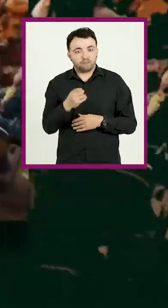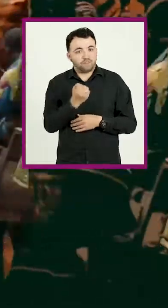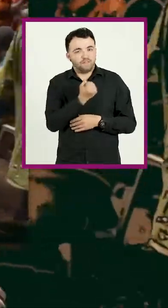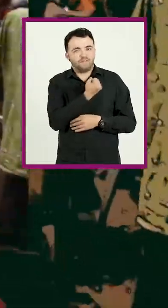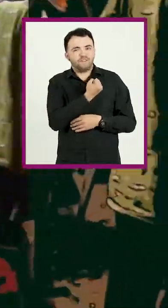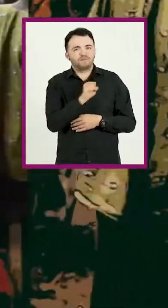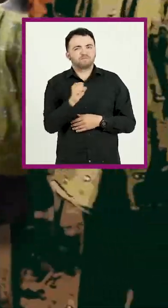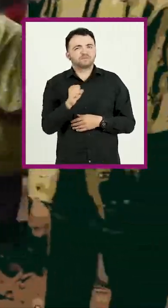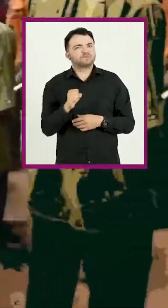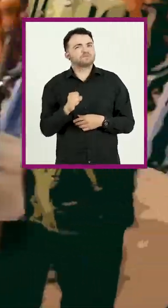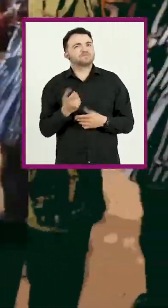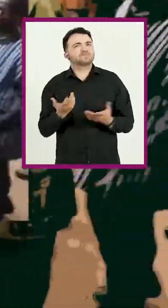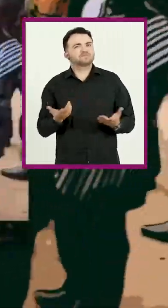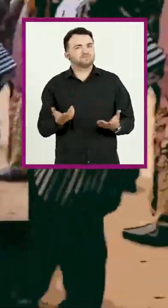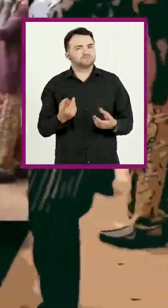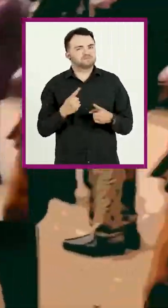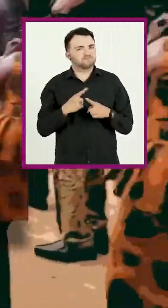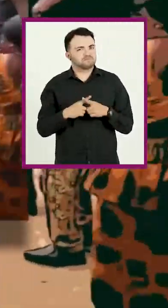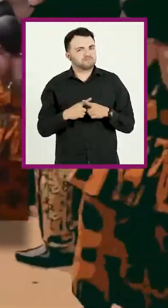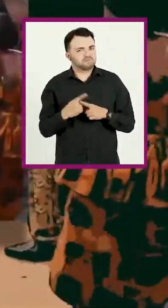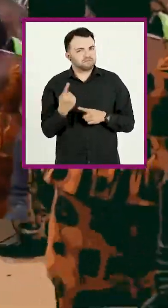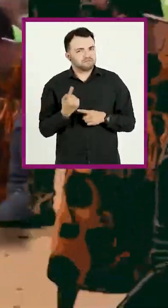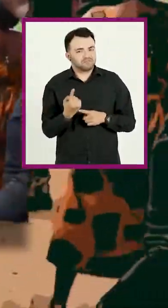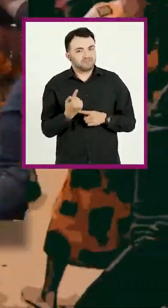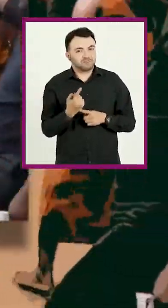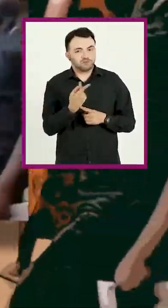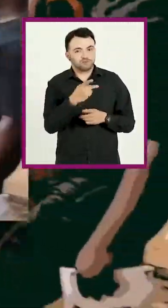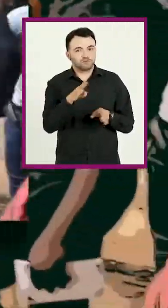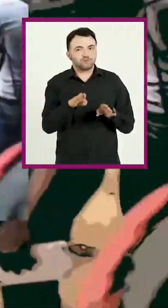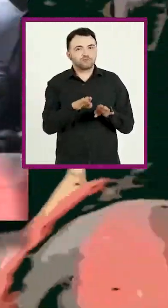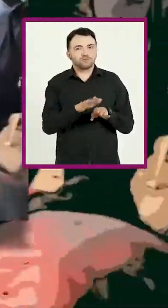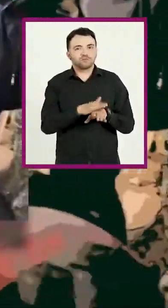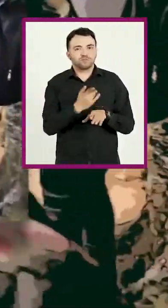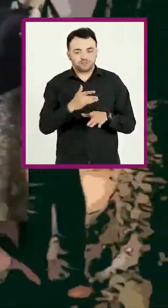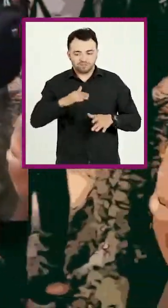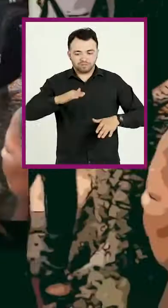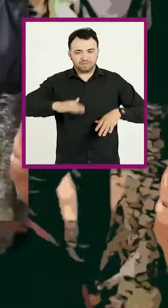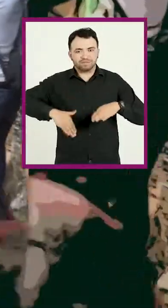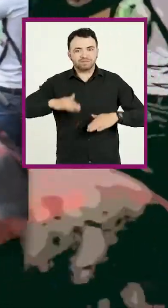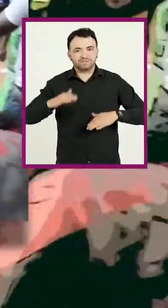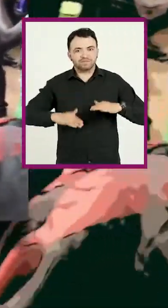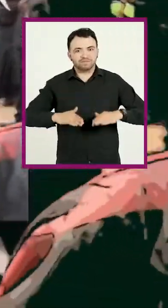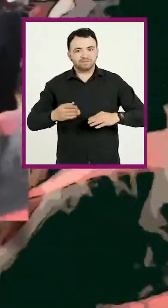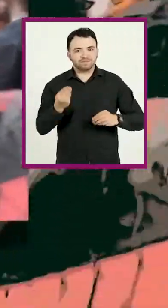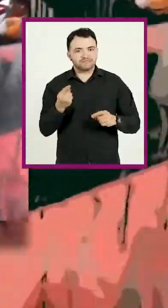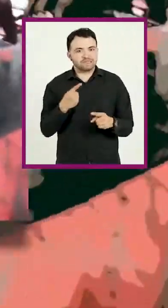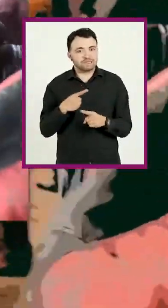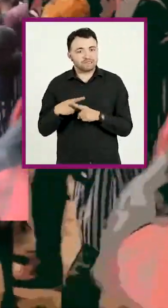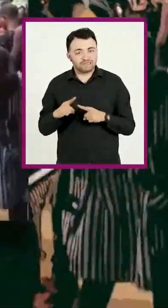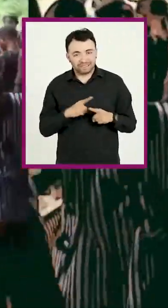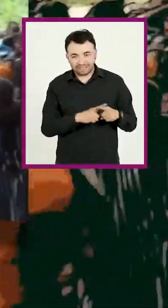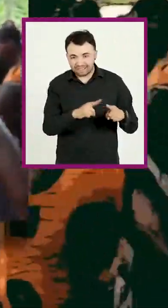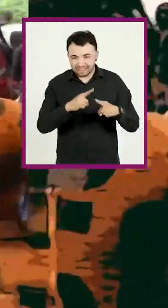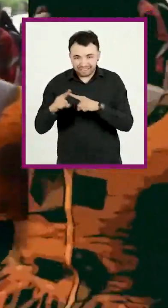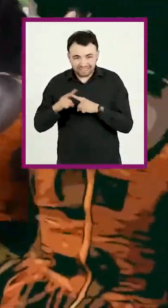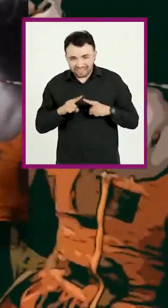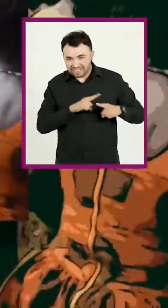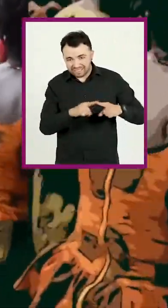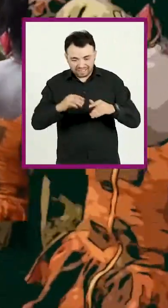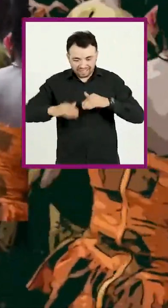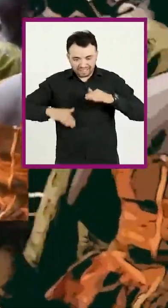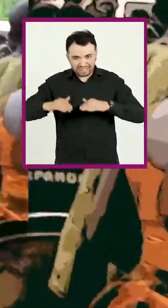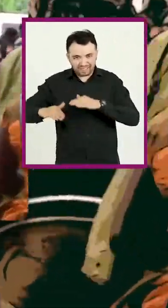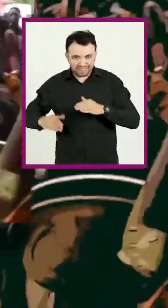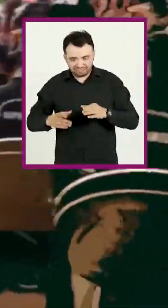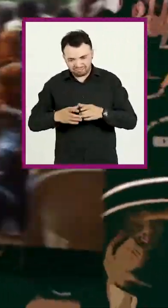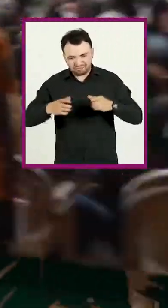muy famosos por sus percusiones, por su música percutiva, que tiene una cantidad enorme de